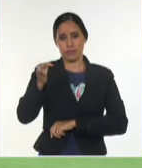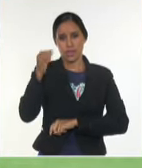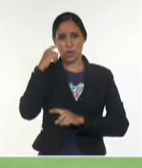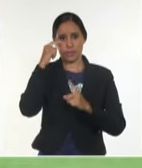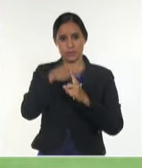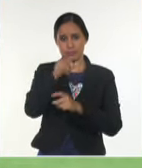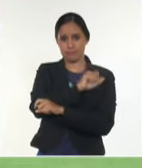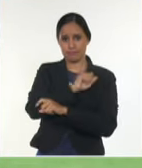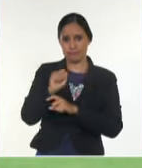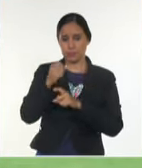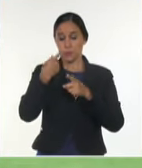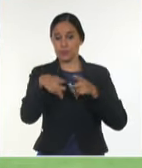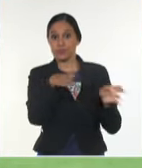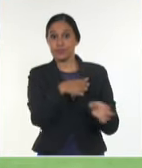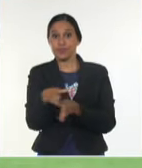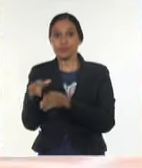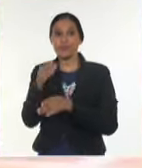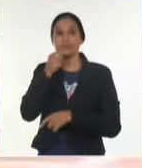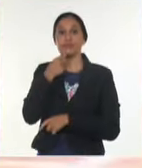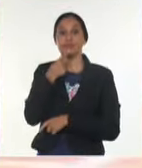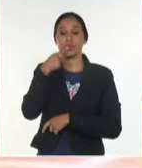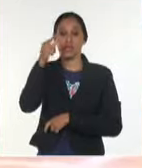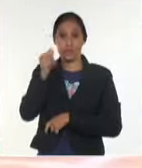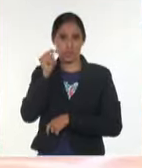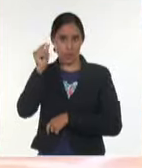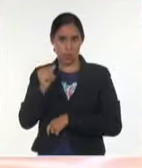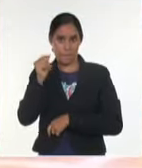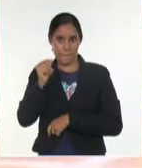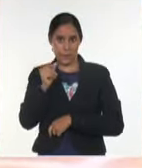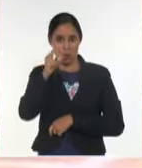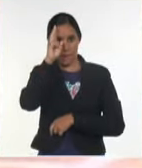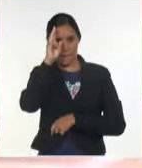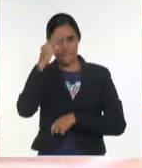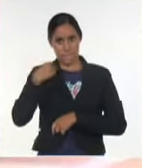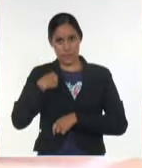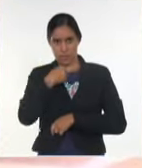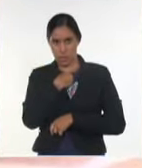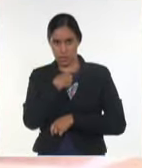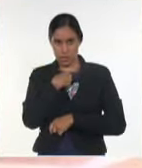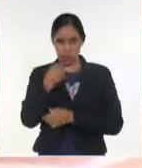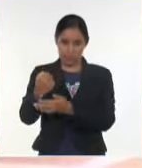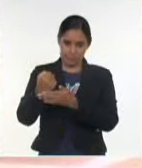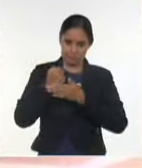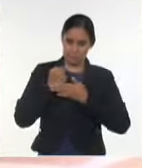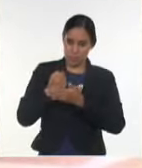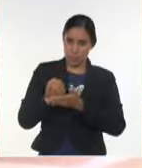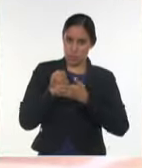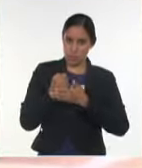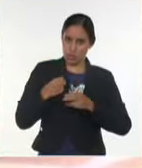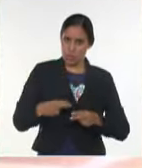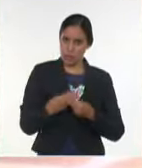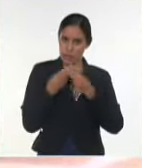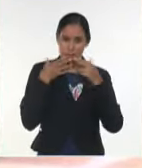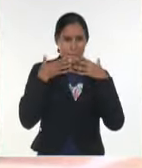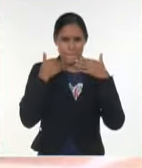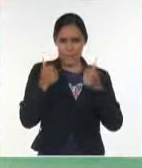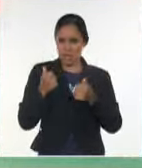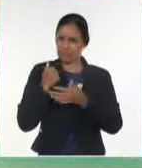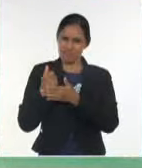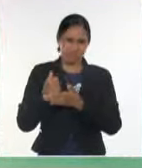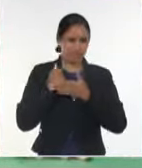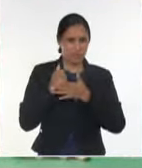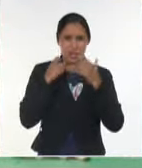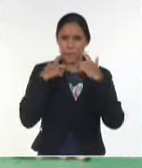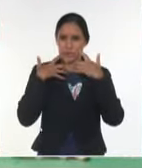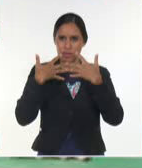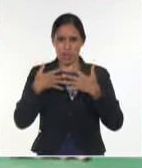¿no?, al médico y al fisioterapeuta del equipo de nosotros, que siempre confiaron en mí y me ayudaron en todo lo que pudieron para